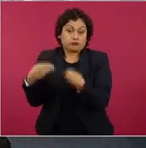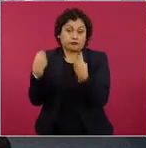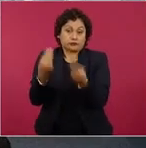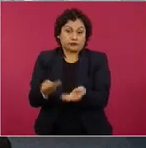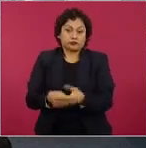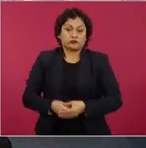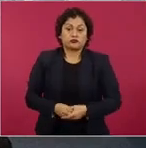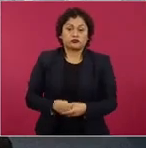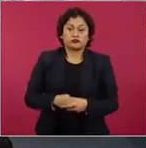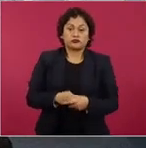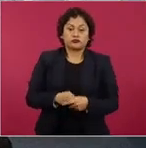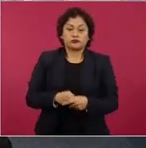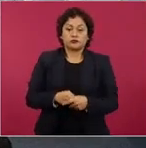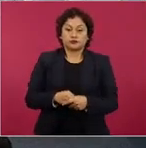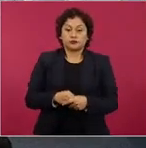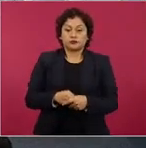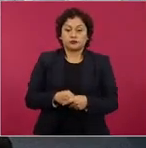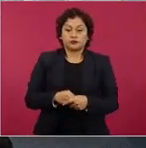¿Cuál es?